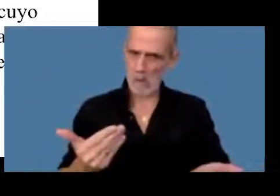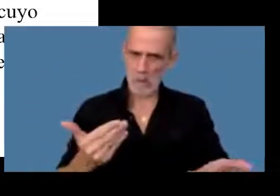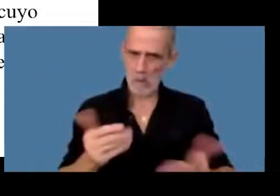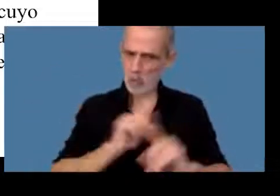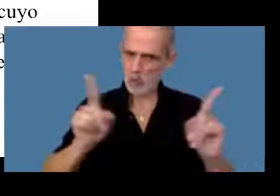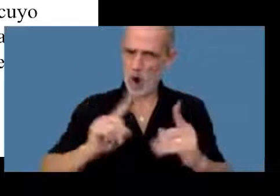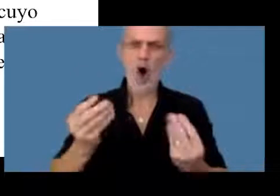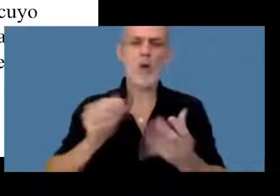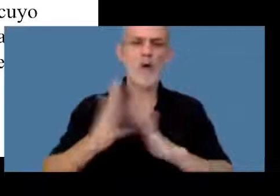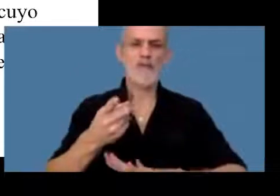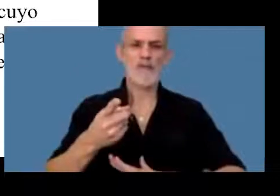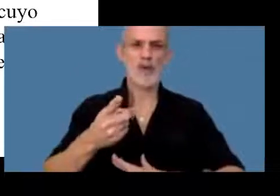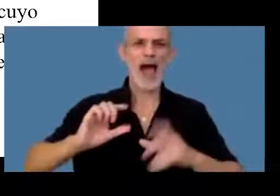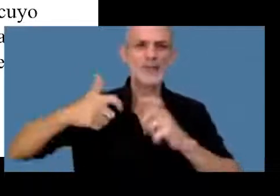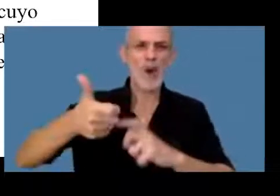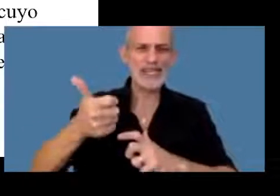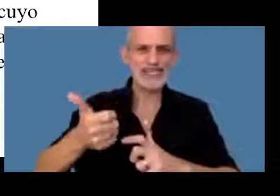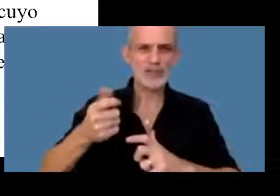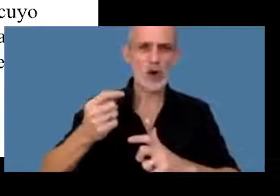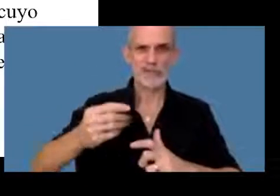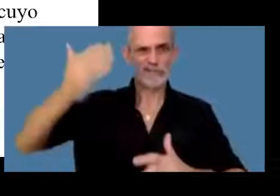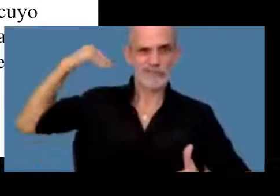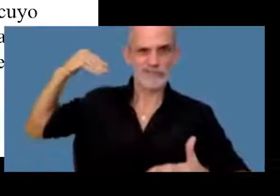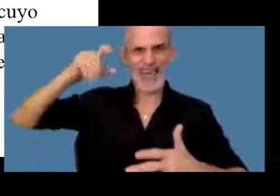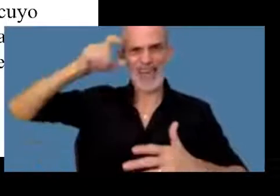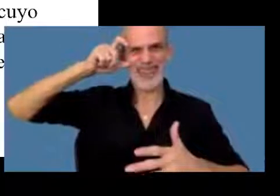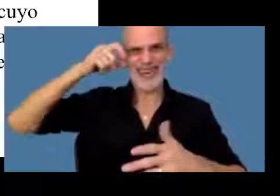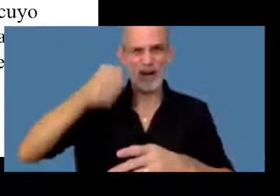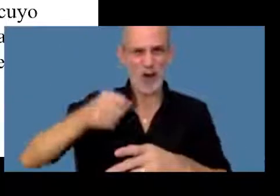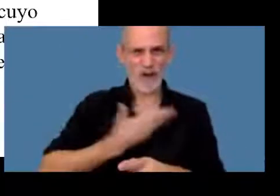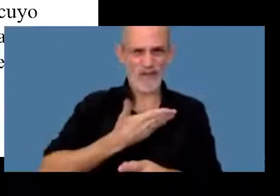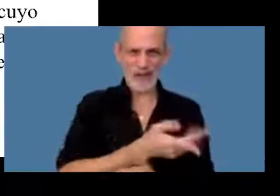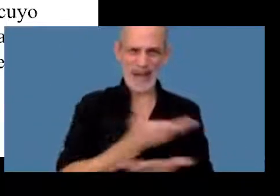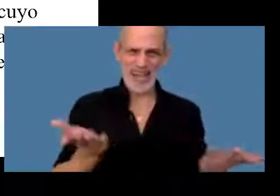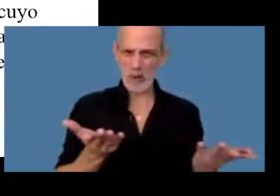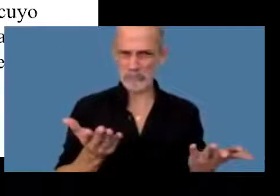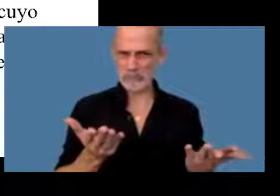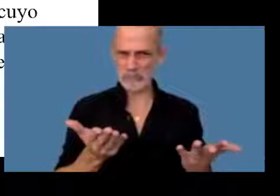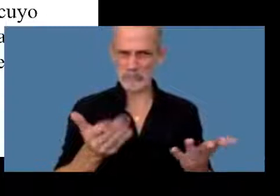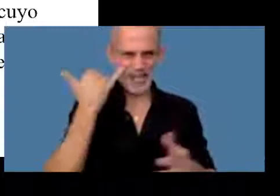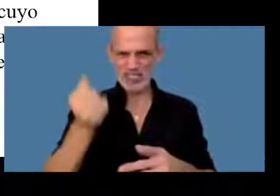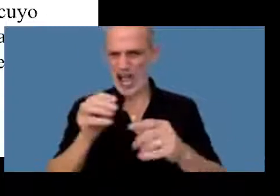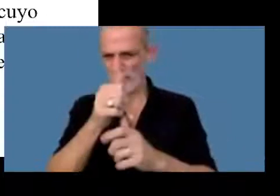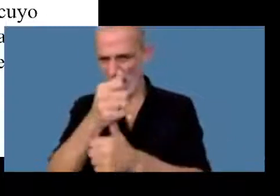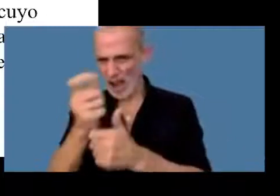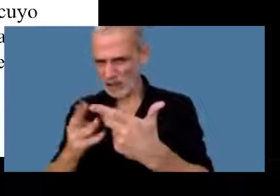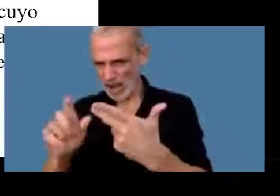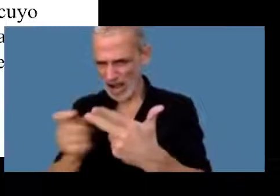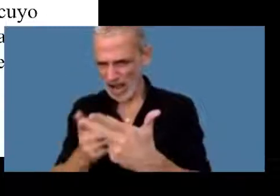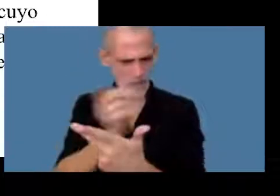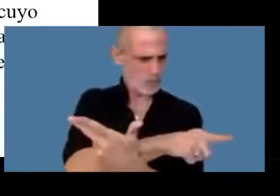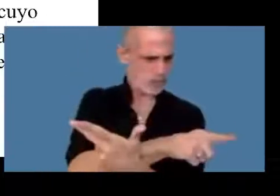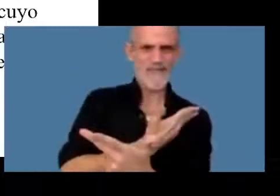una actualización retroactiva a febrero desde el momento en que se recategoriza y donde con las